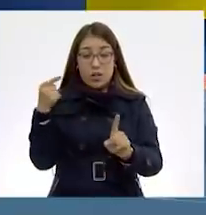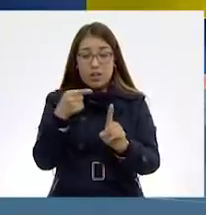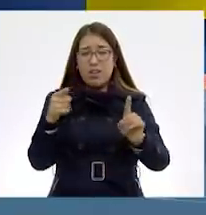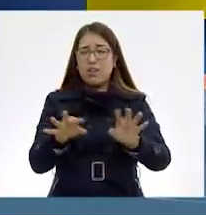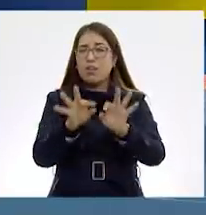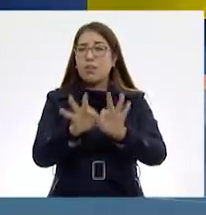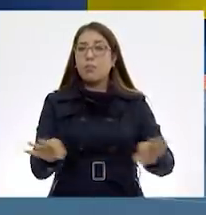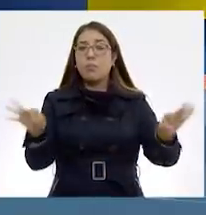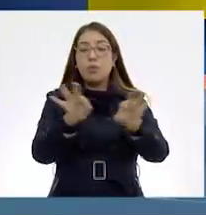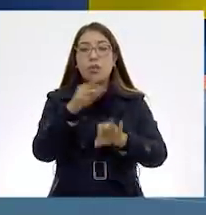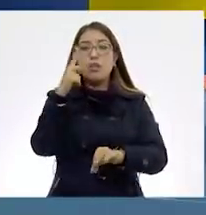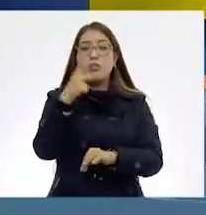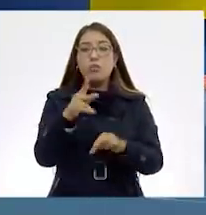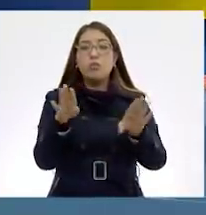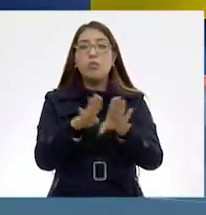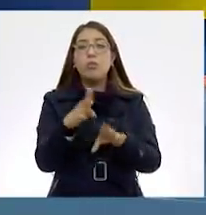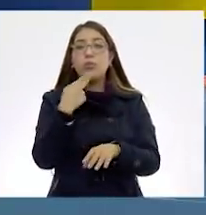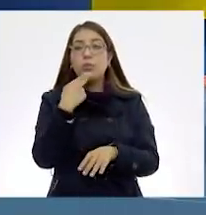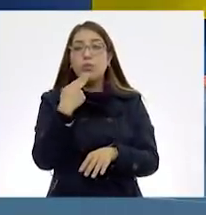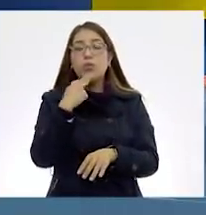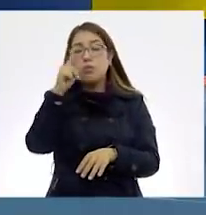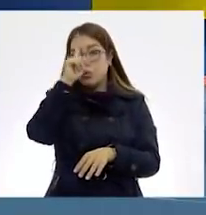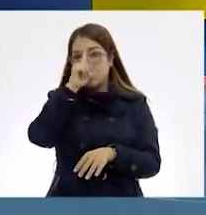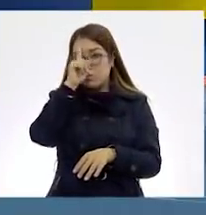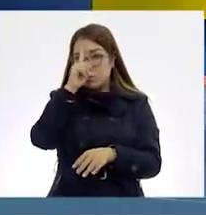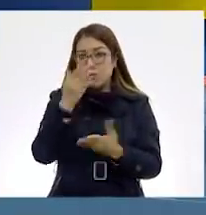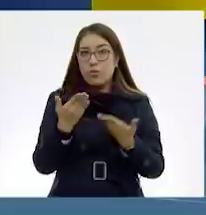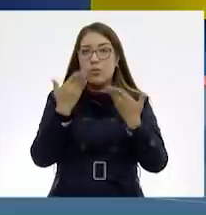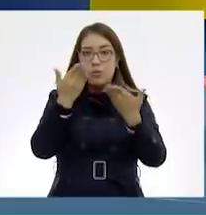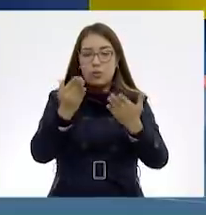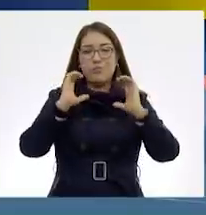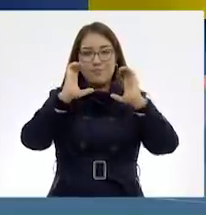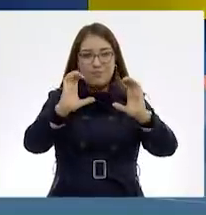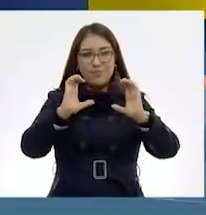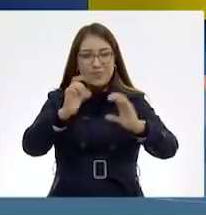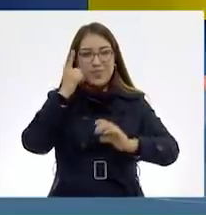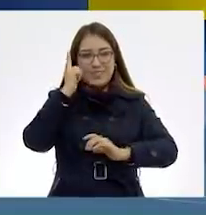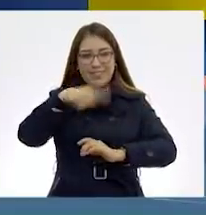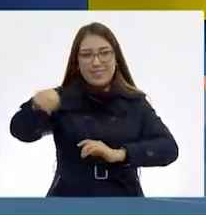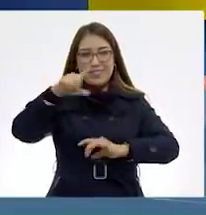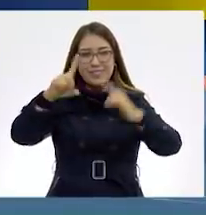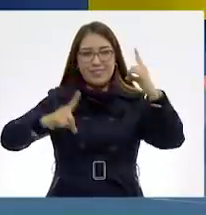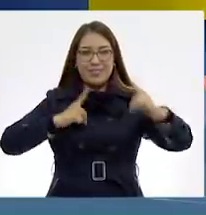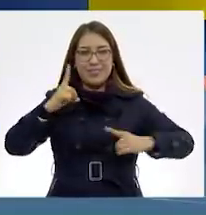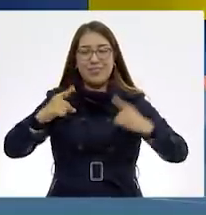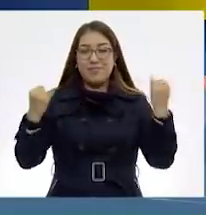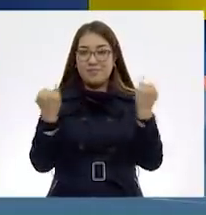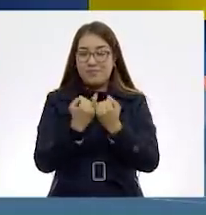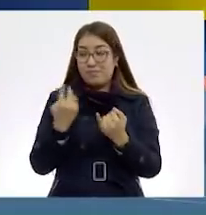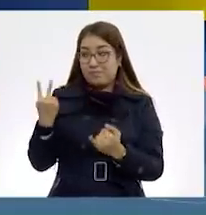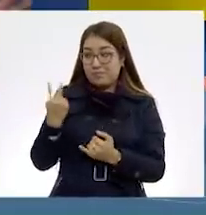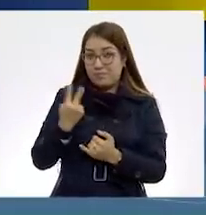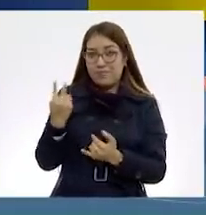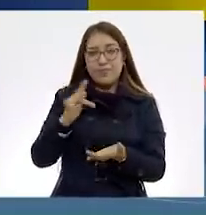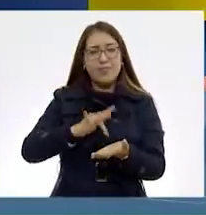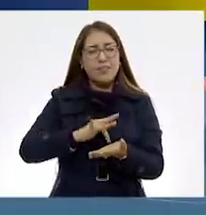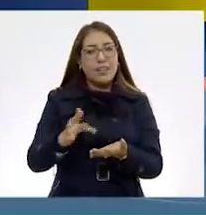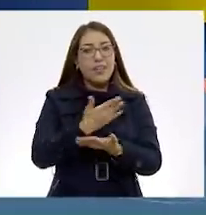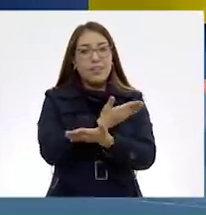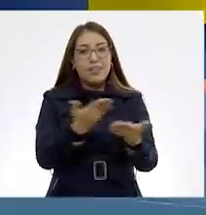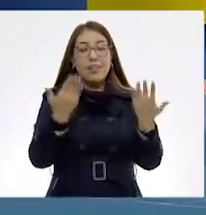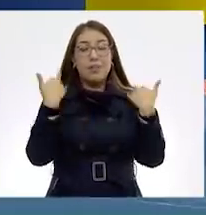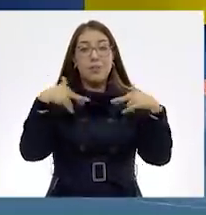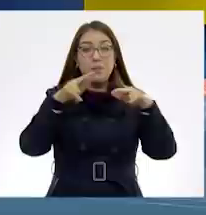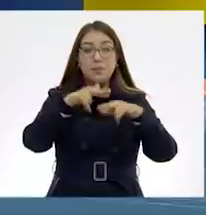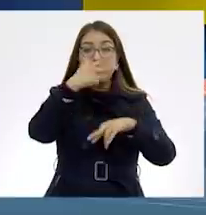disponibilidad. Recomendaciones para su cuidado. Espero que lo hayan disfrutado tanto como nosotros. Agradecemos a todos los